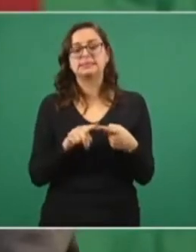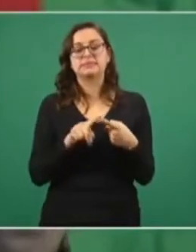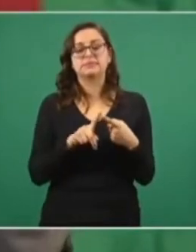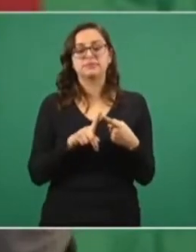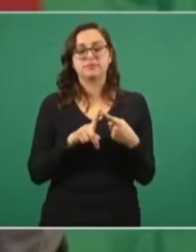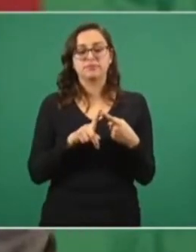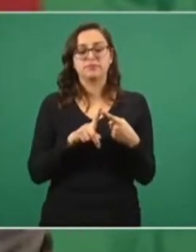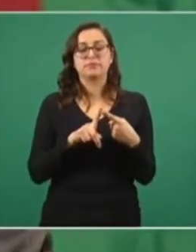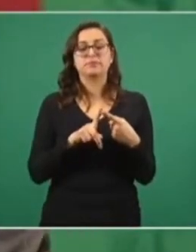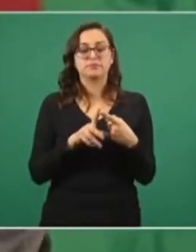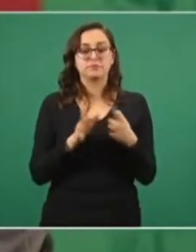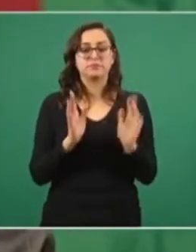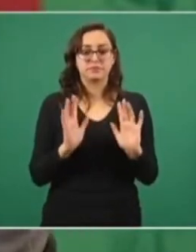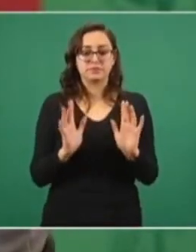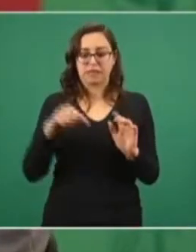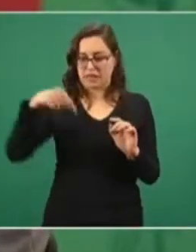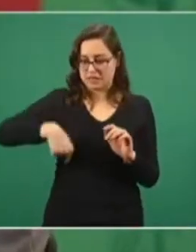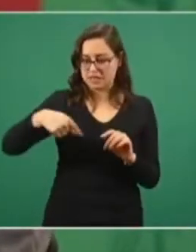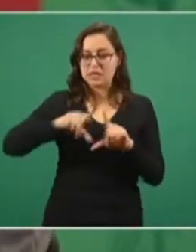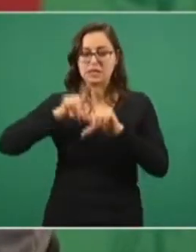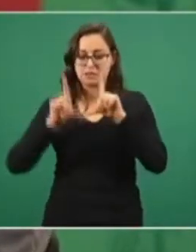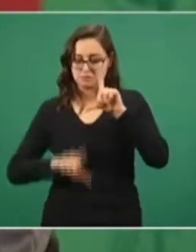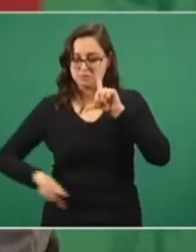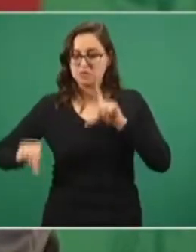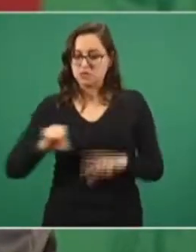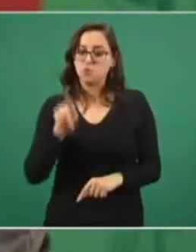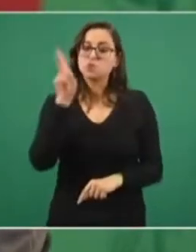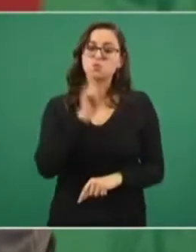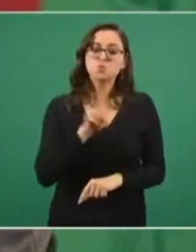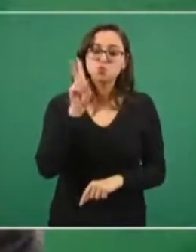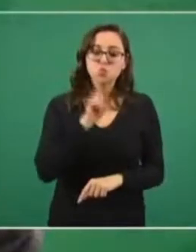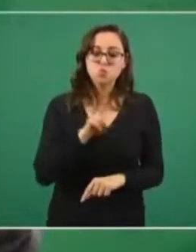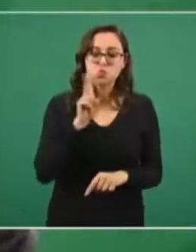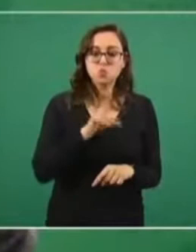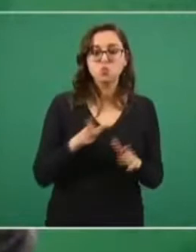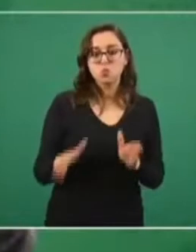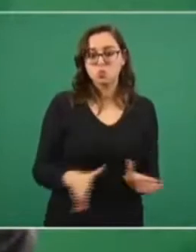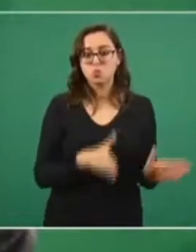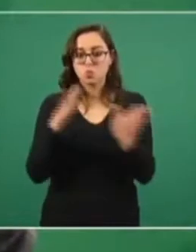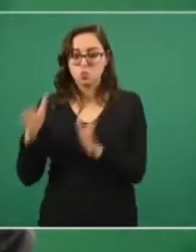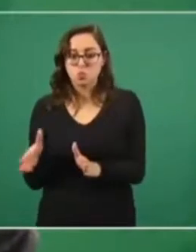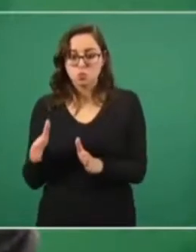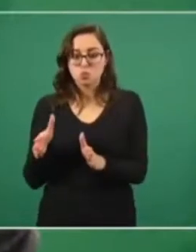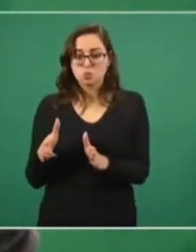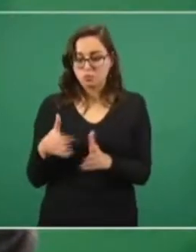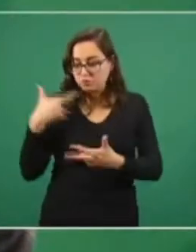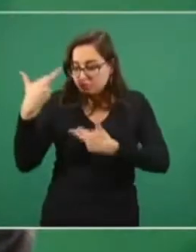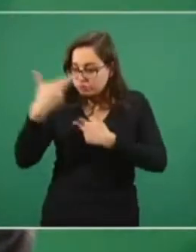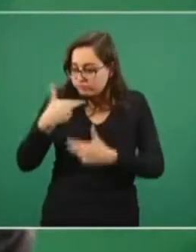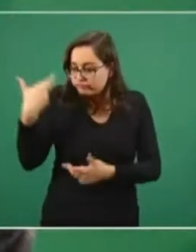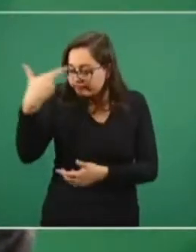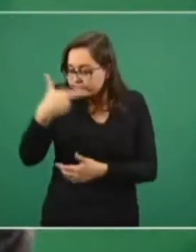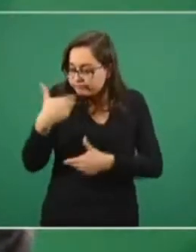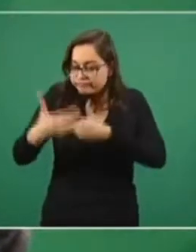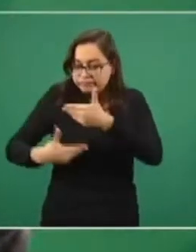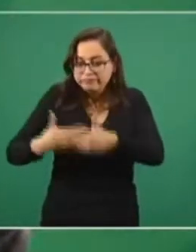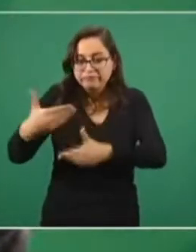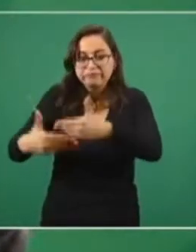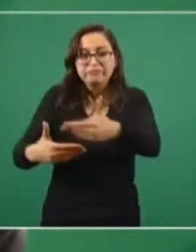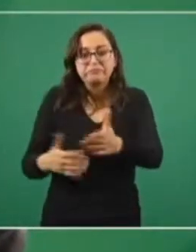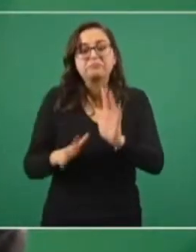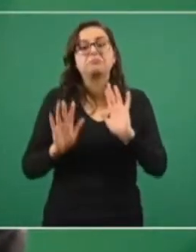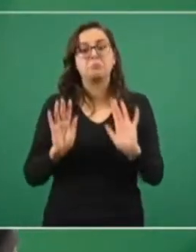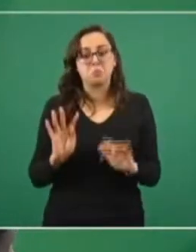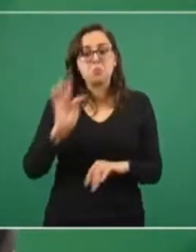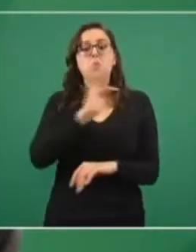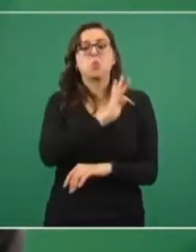vacuna se hizo ensayo clínico en México, está todavía en evolución, y somos elegibles como